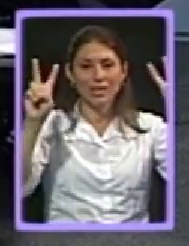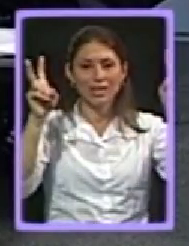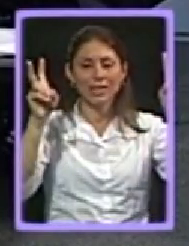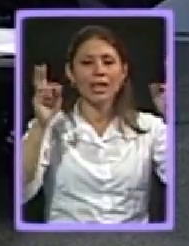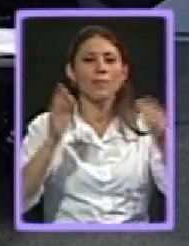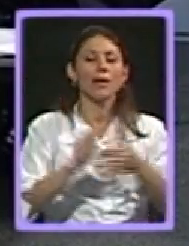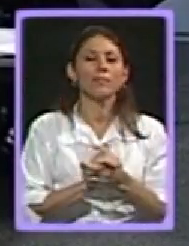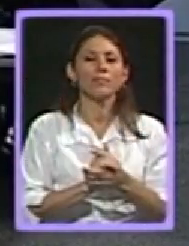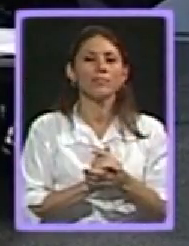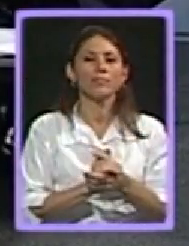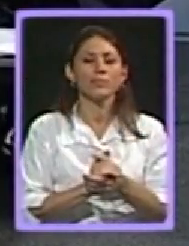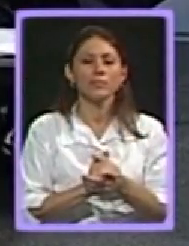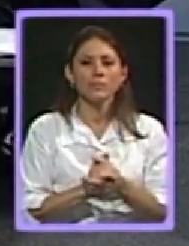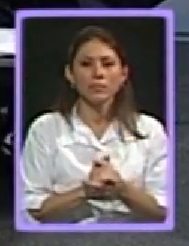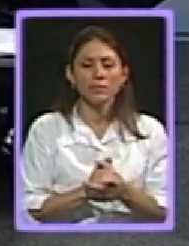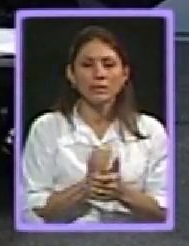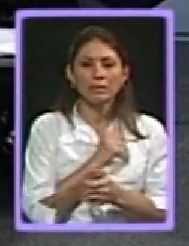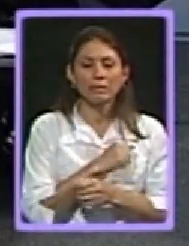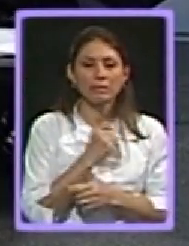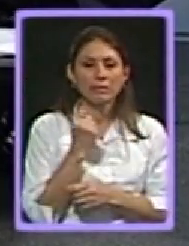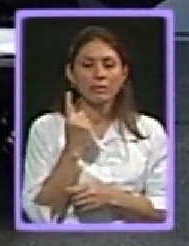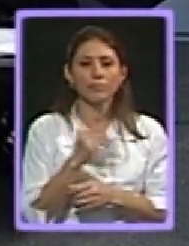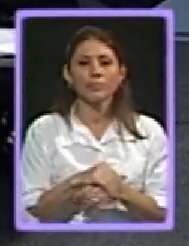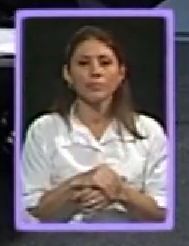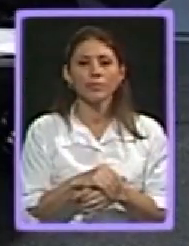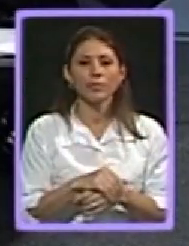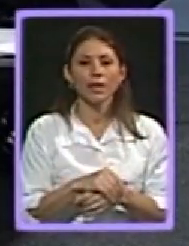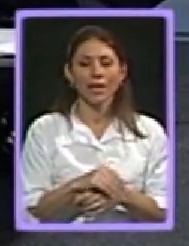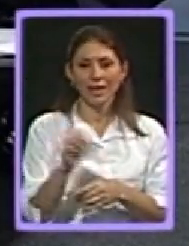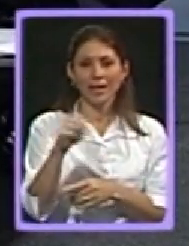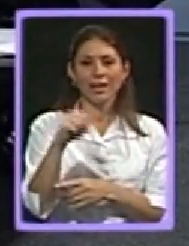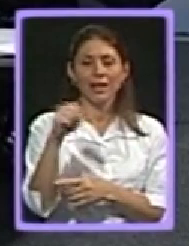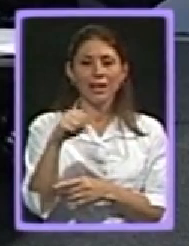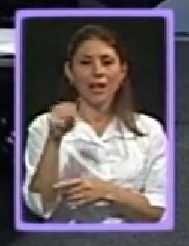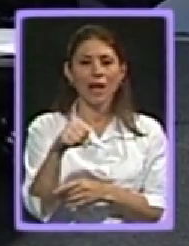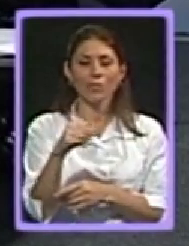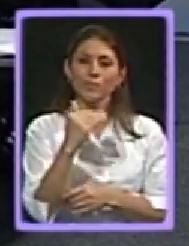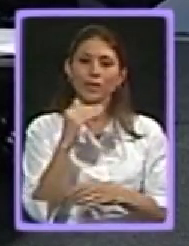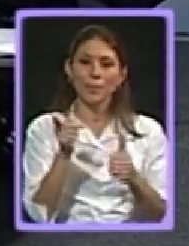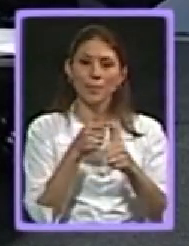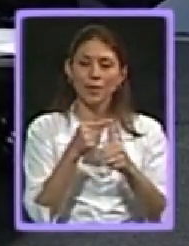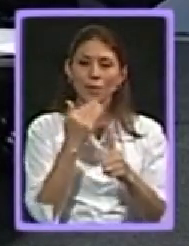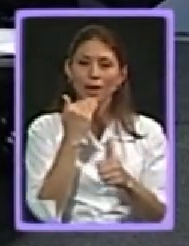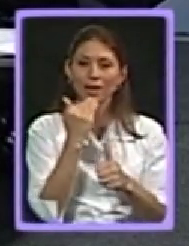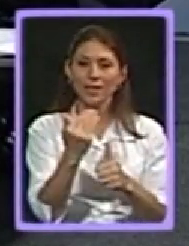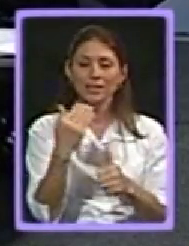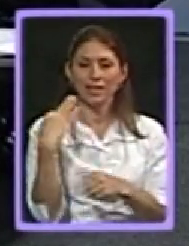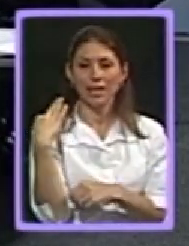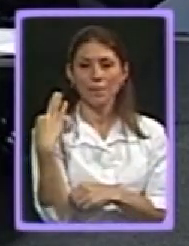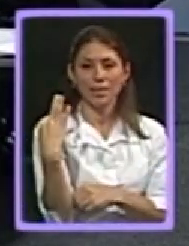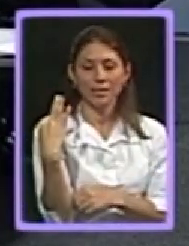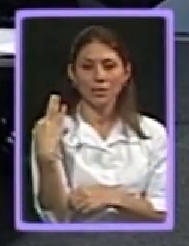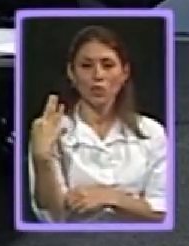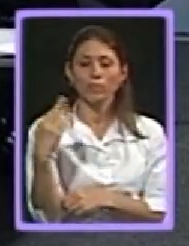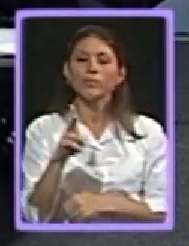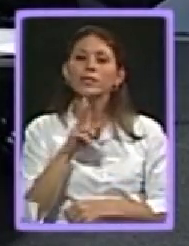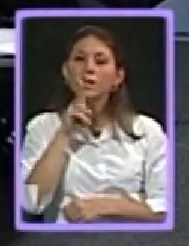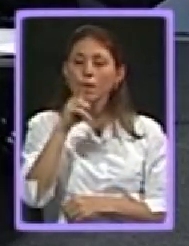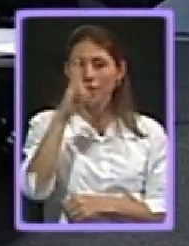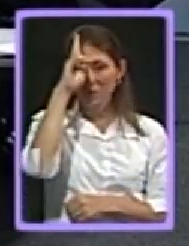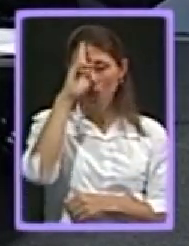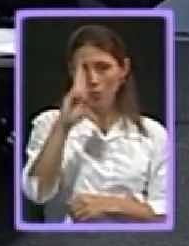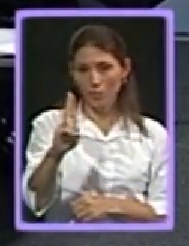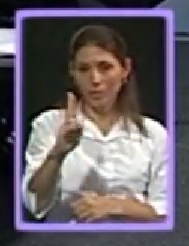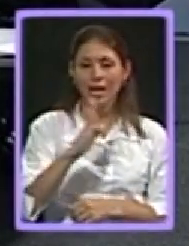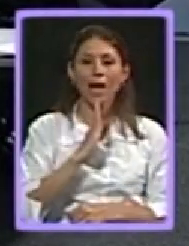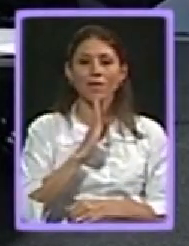¿Qué es eso de caja única? Claro, don Juan. Bueno, agradecerte la invitación. Realmente es un privilegio estar conversando